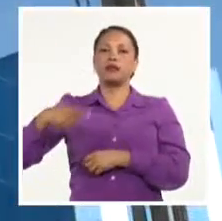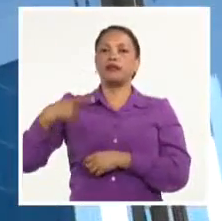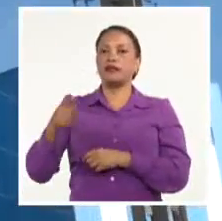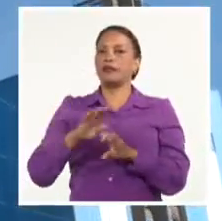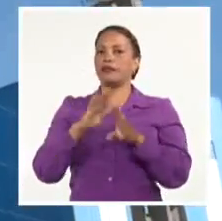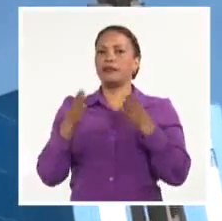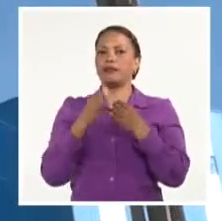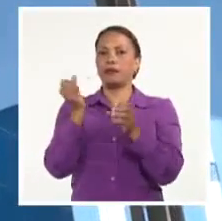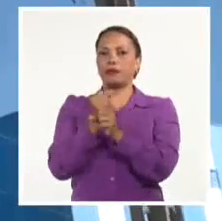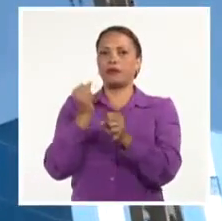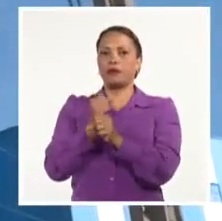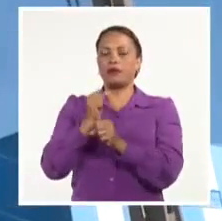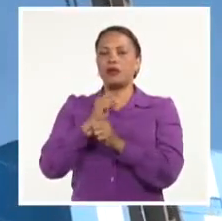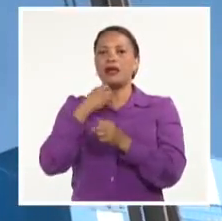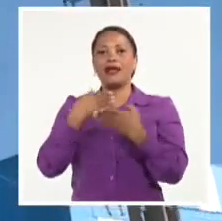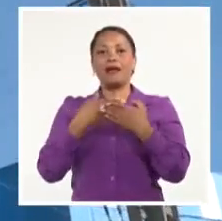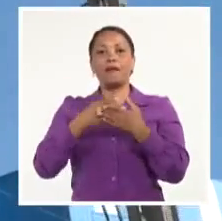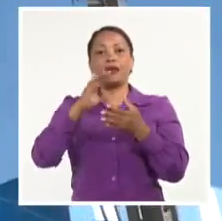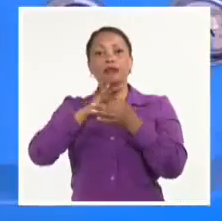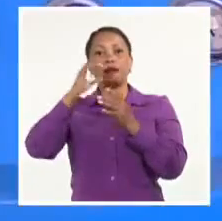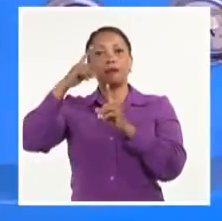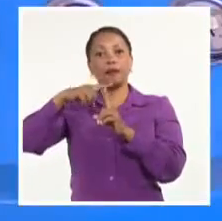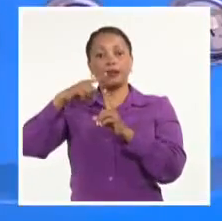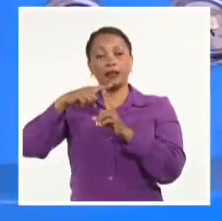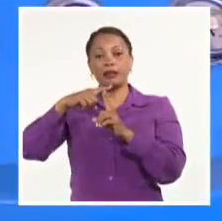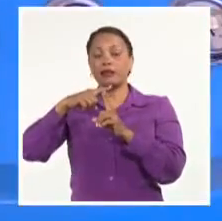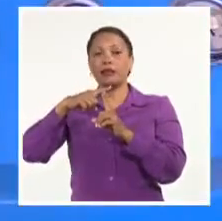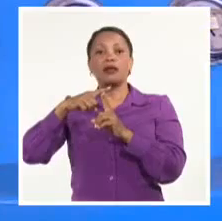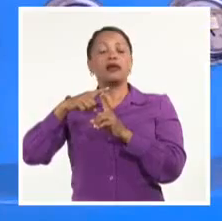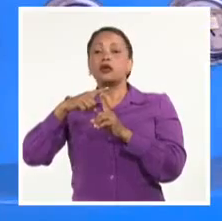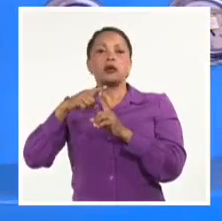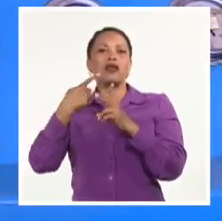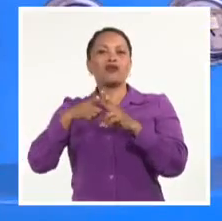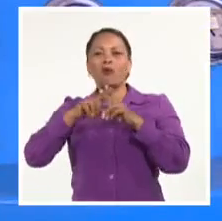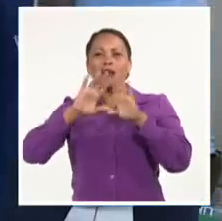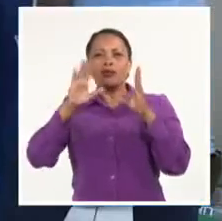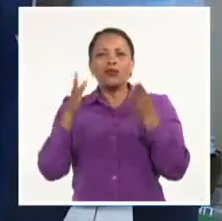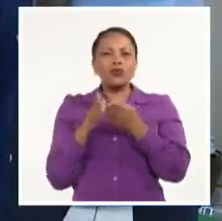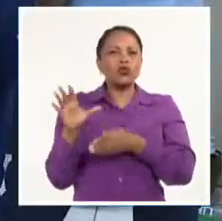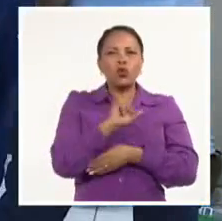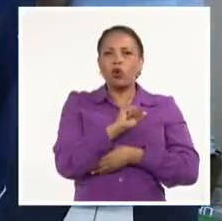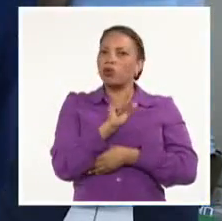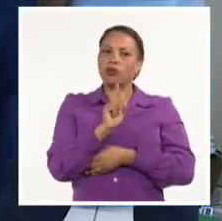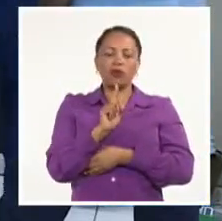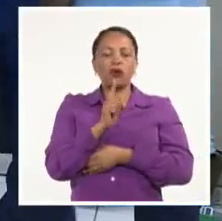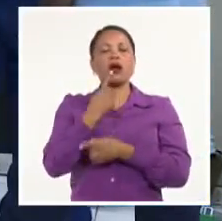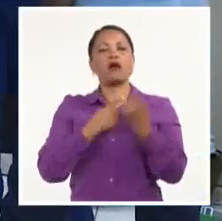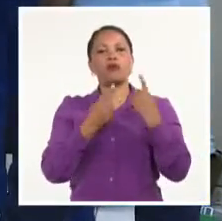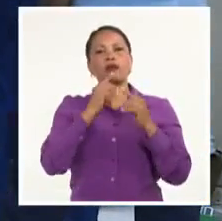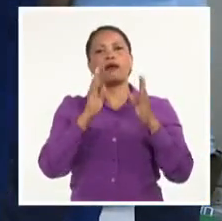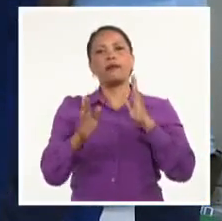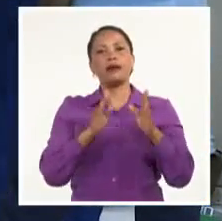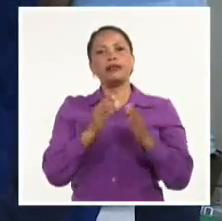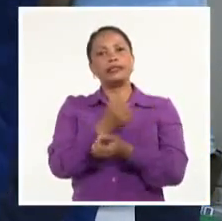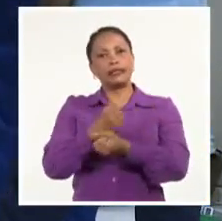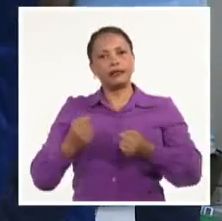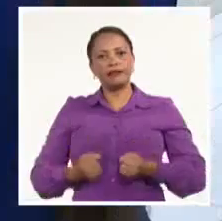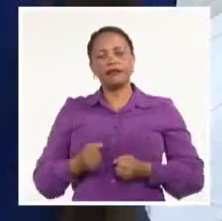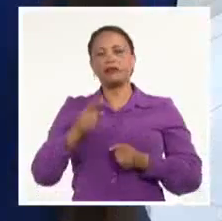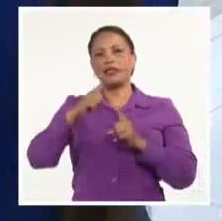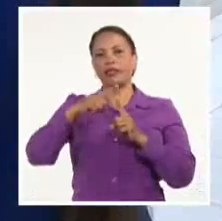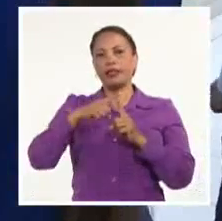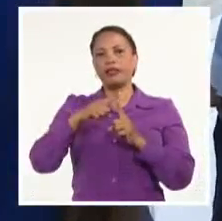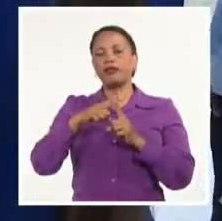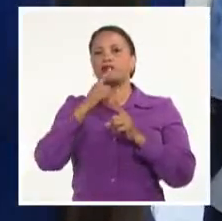sí sola Guiteras no resuelve los problemas de la generación, hay un aporte importante que sale del sacrificio de sus técnicos e ingenieros. Los trabajadores de este